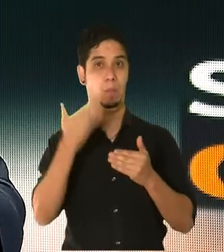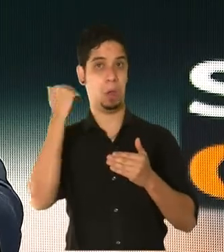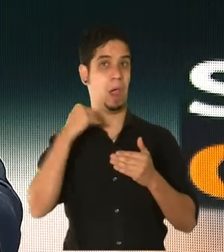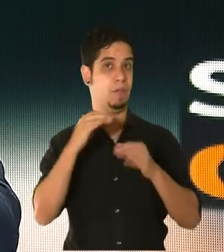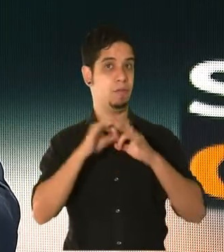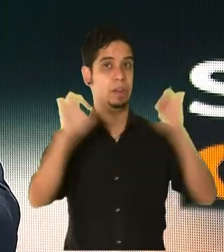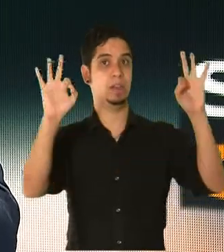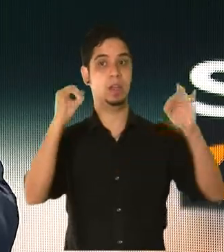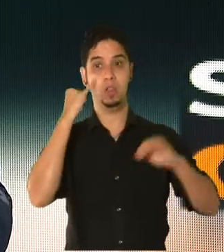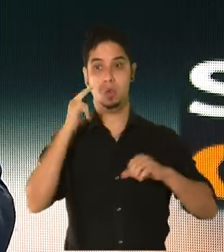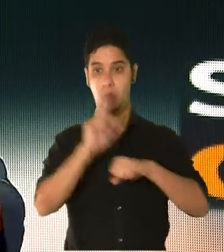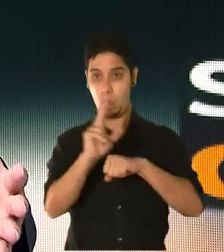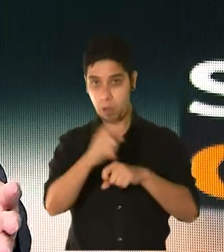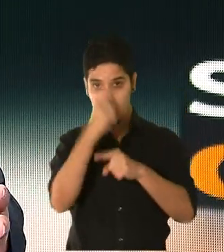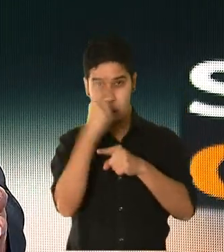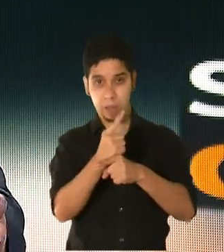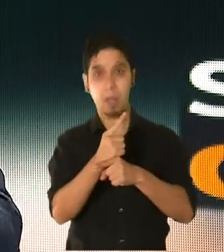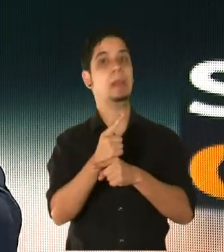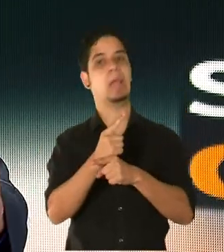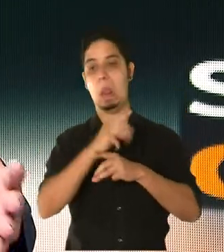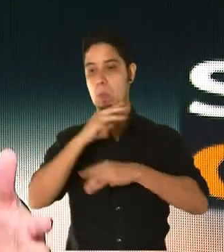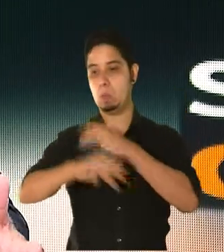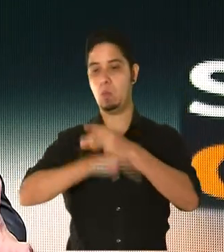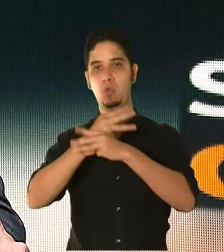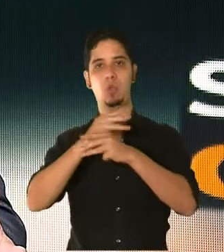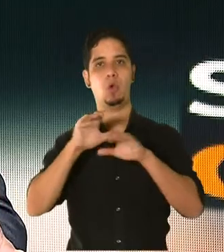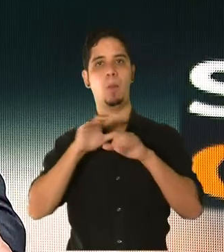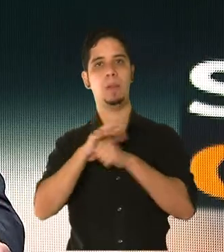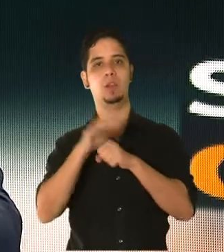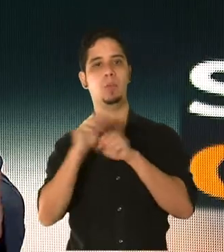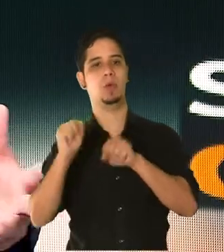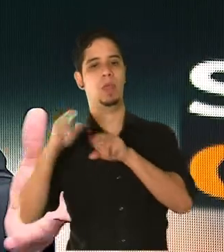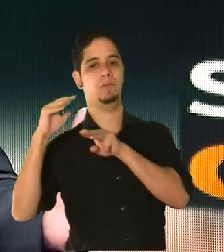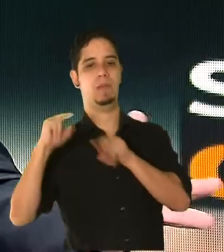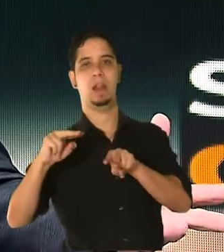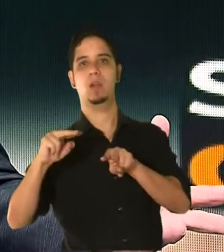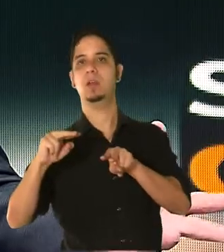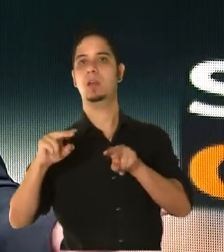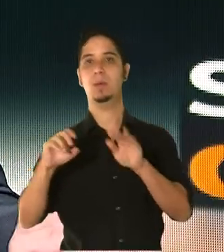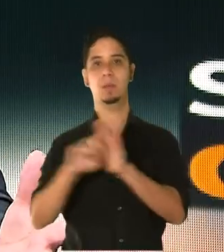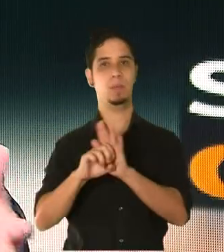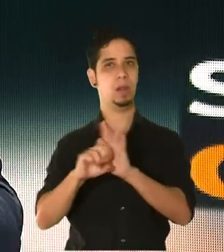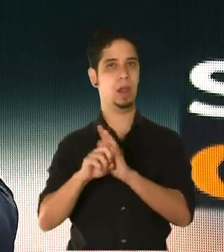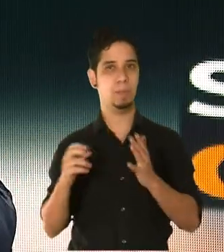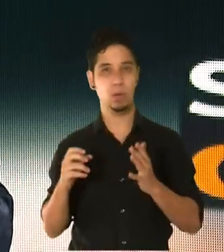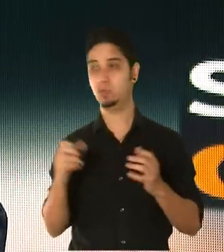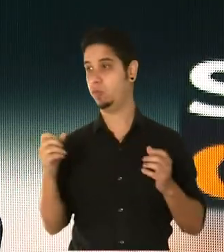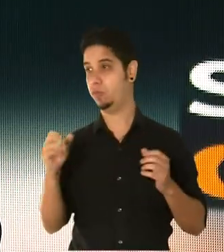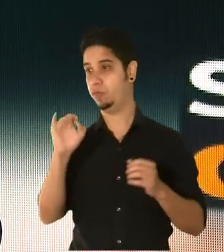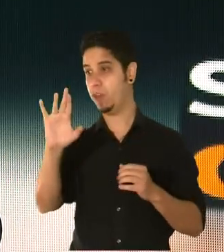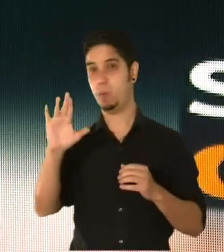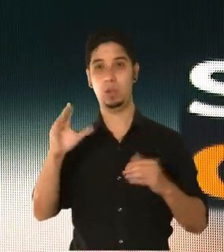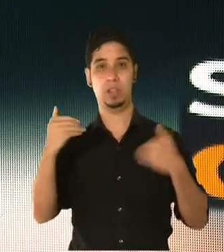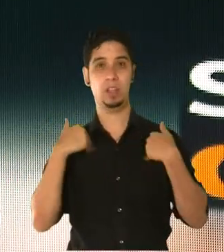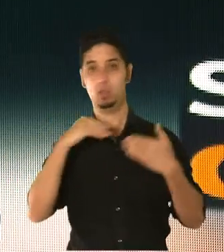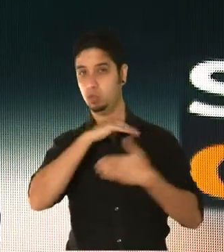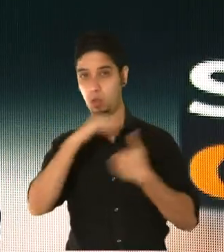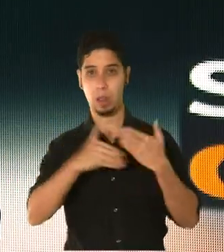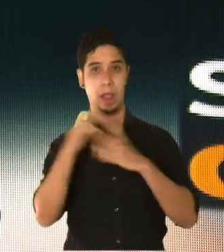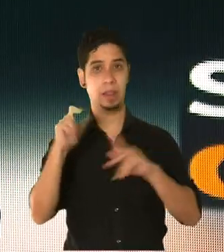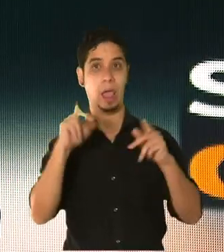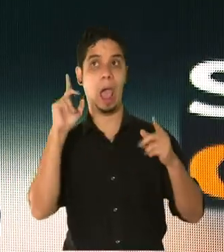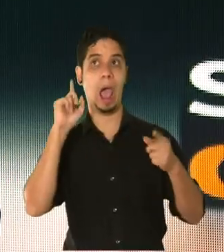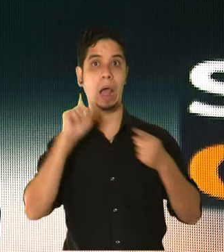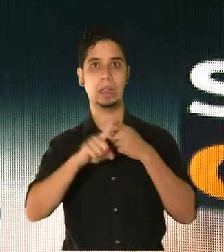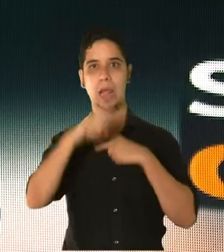llegas al mundo entero y a puerto rico entero porque el facebook está en todo hasta lo hasta los niños tienen teléfono y tienen facebook ya que es una cosa que